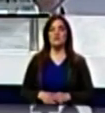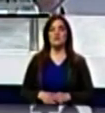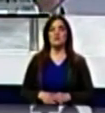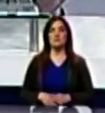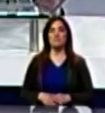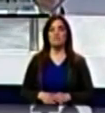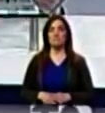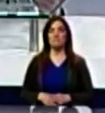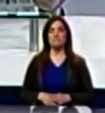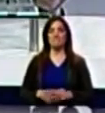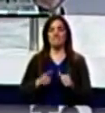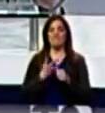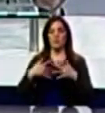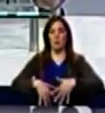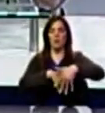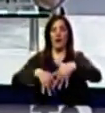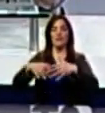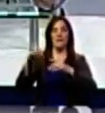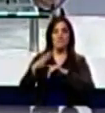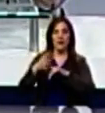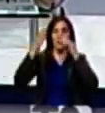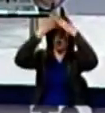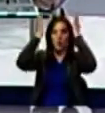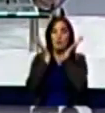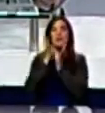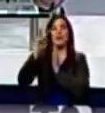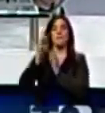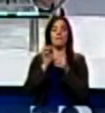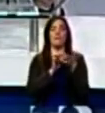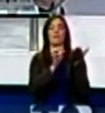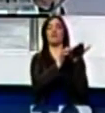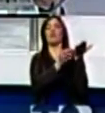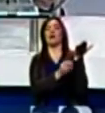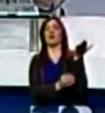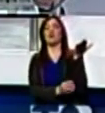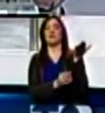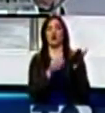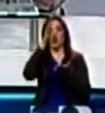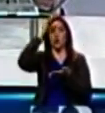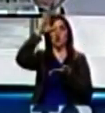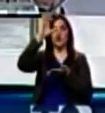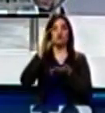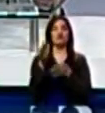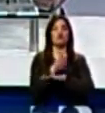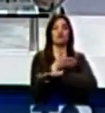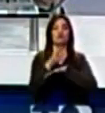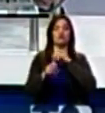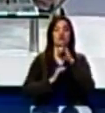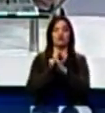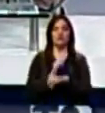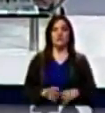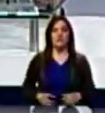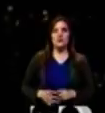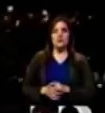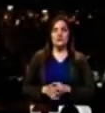los desfiles, la Feria Nuestra Señora de la Merced y varios eventos culturales y musicales con artistas nacionales y también internacionales.